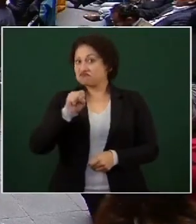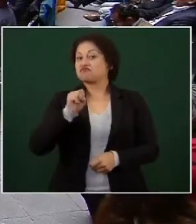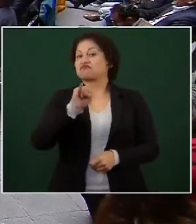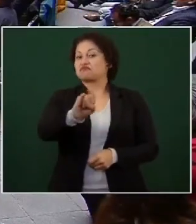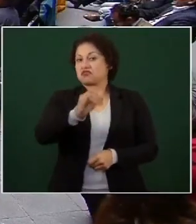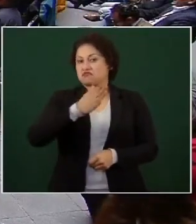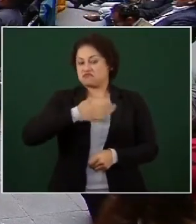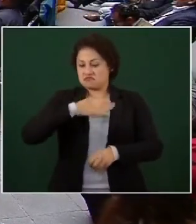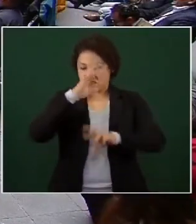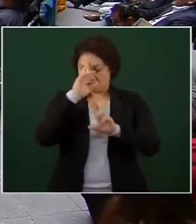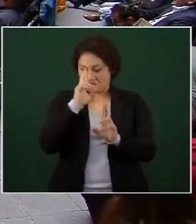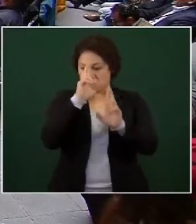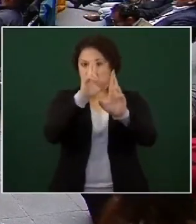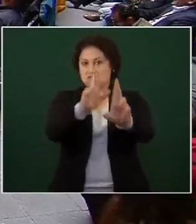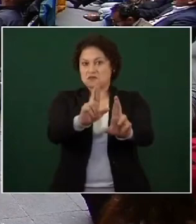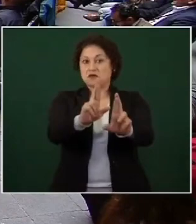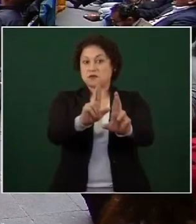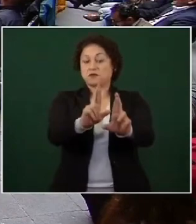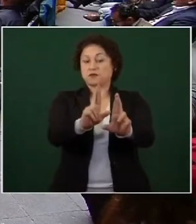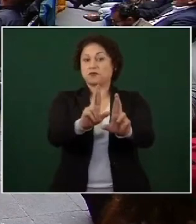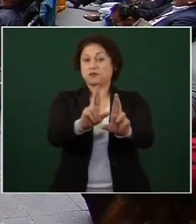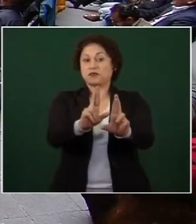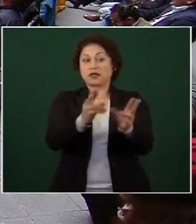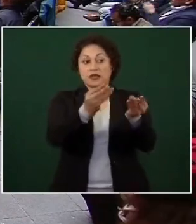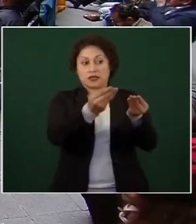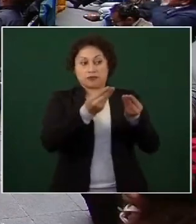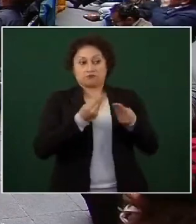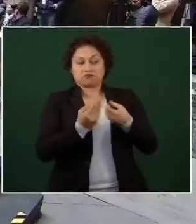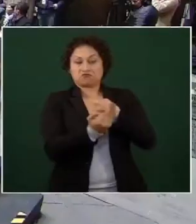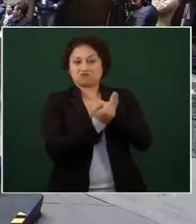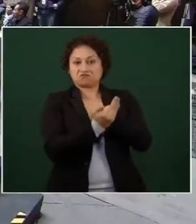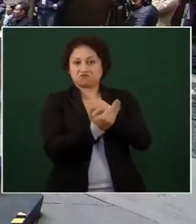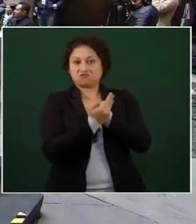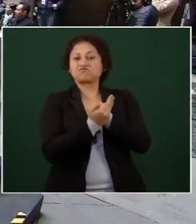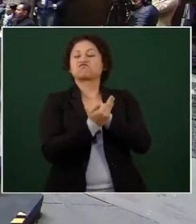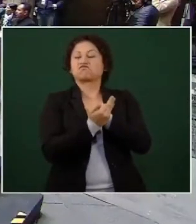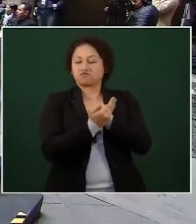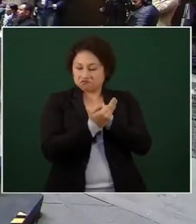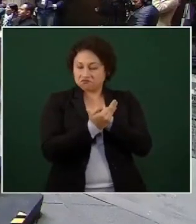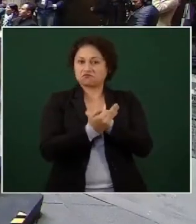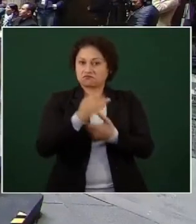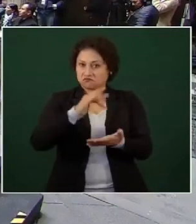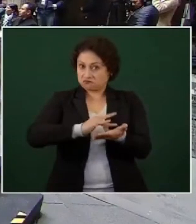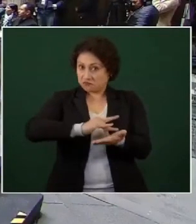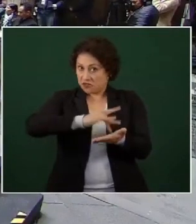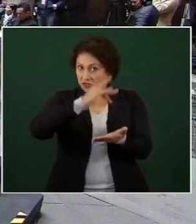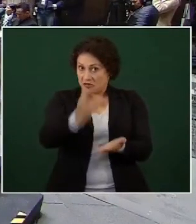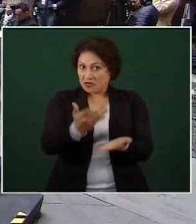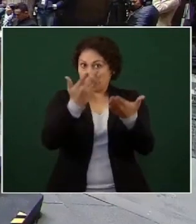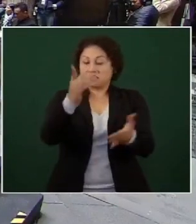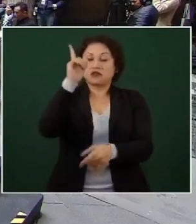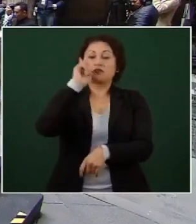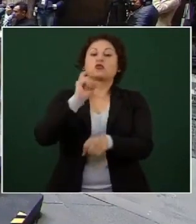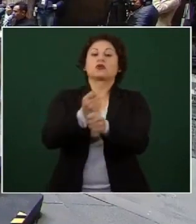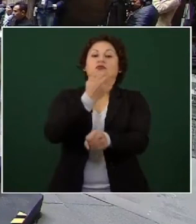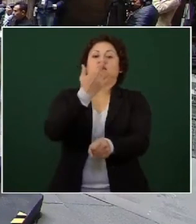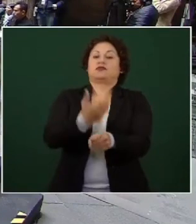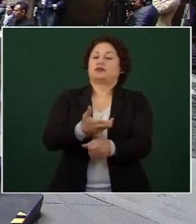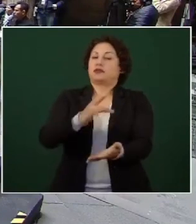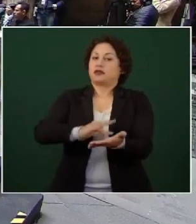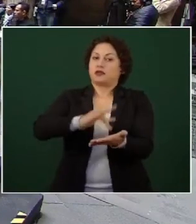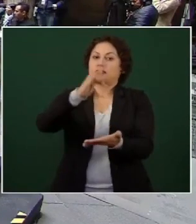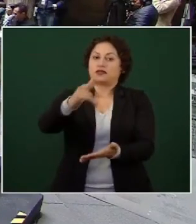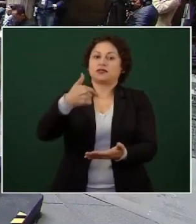están brindando los mecanismos de protección. Le agradezco mucho a Rosa Isela, también ya tuve